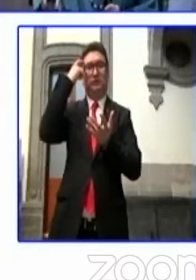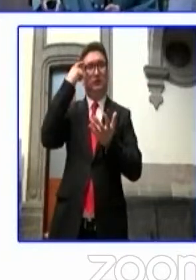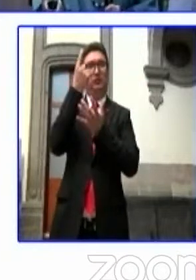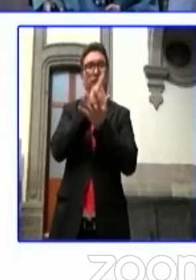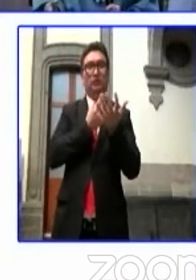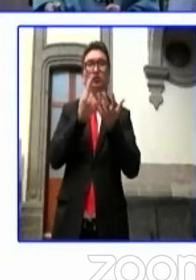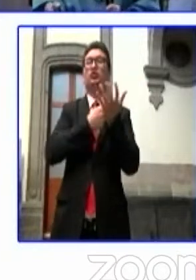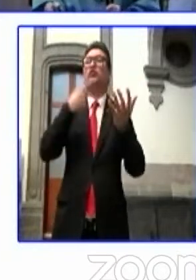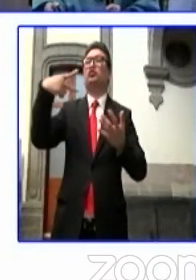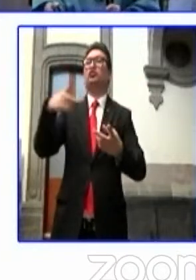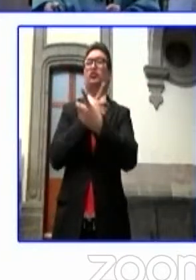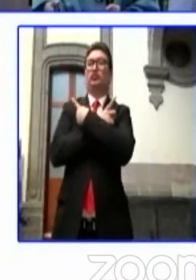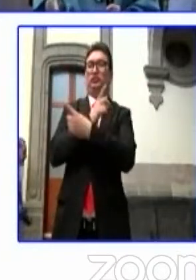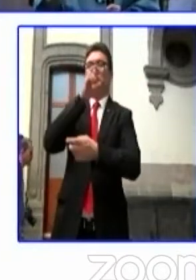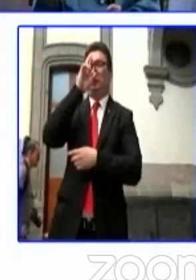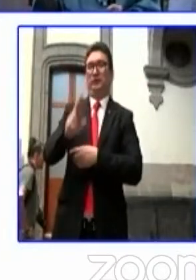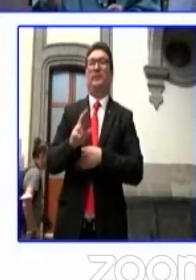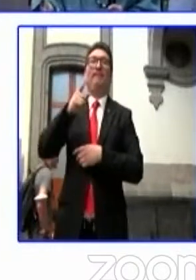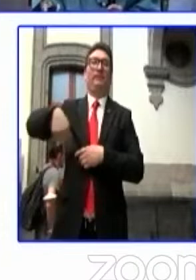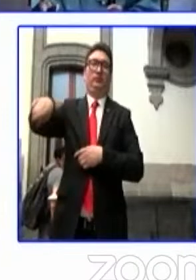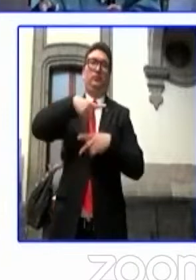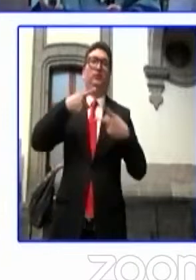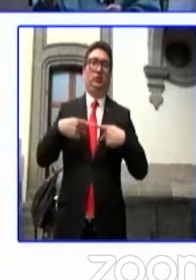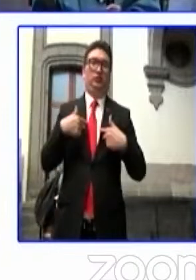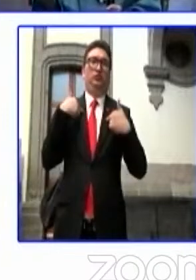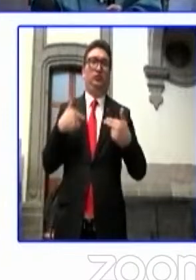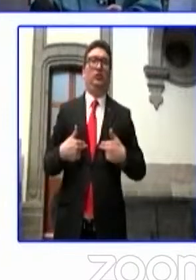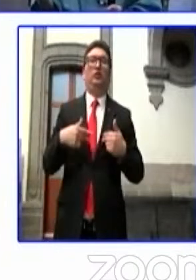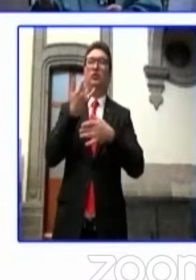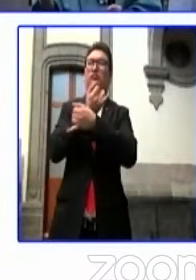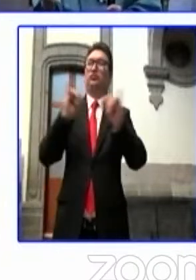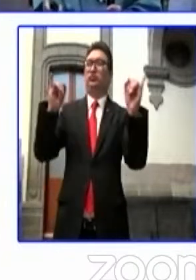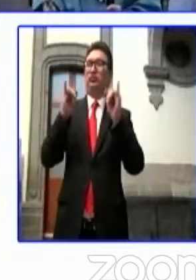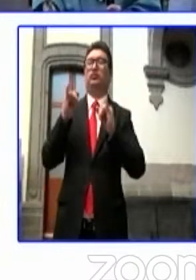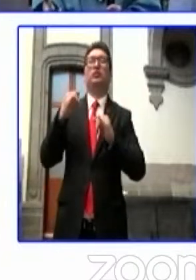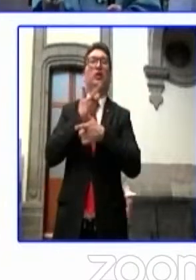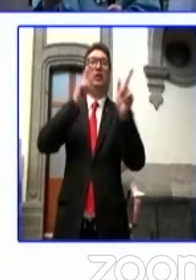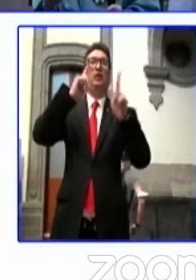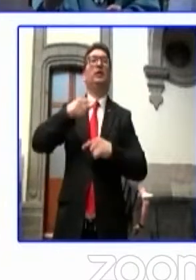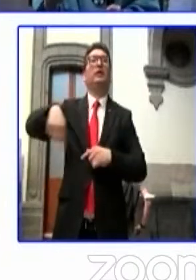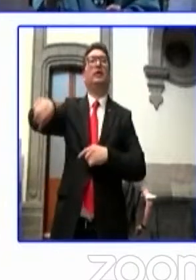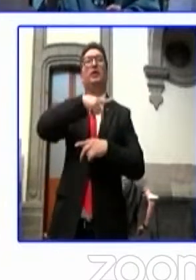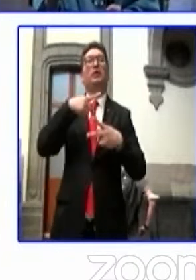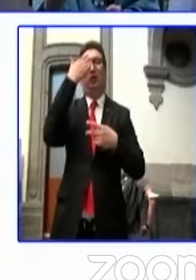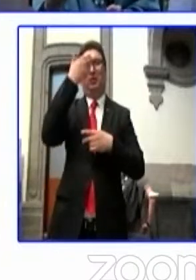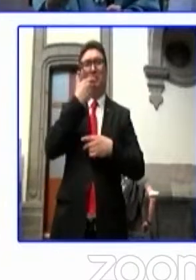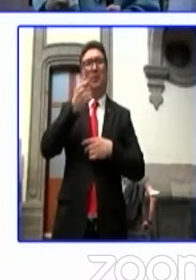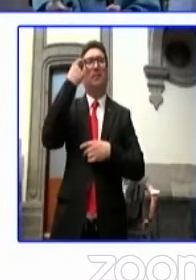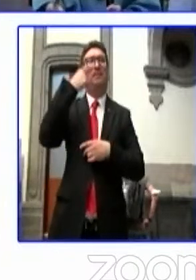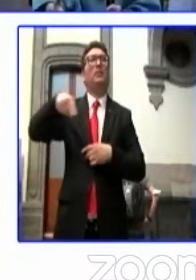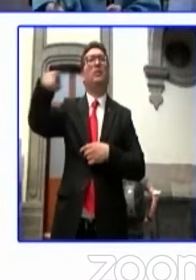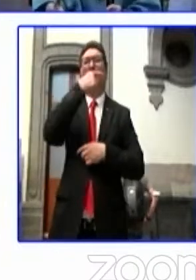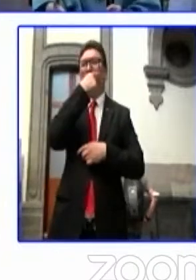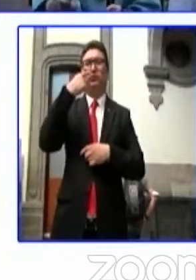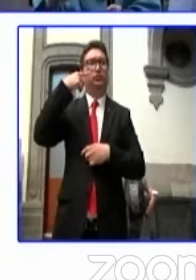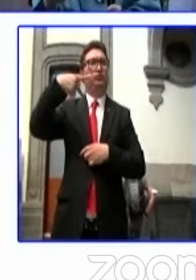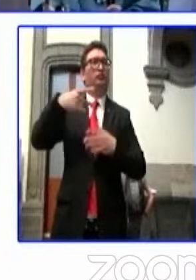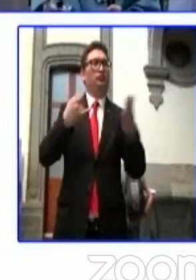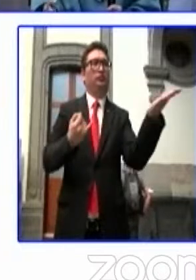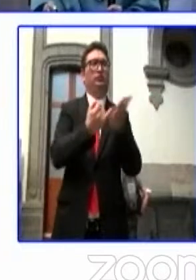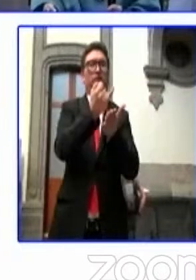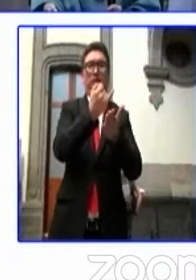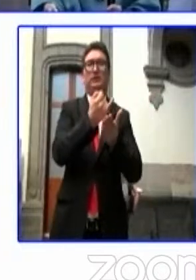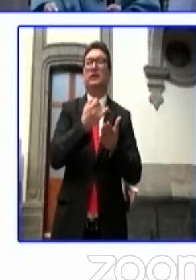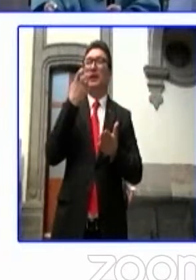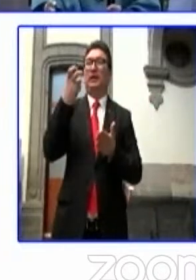su dignidad como seres humanos, su autonomía y su capacidad para decidir por sí mismas en